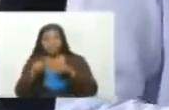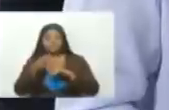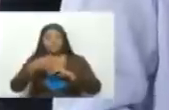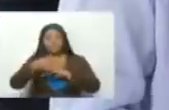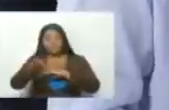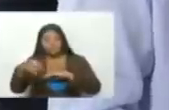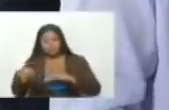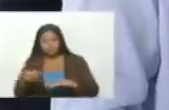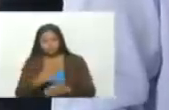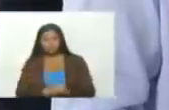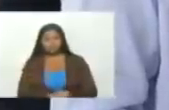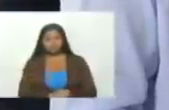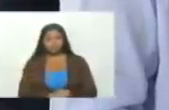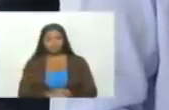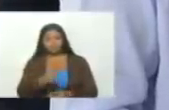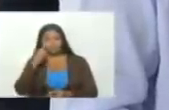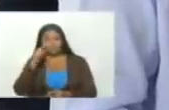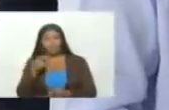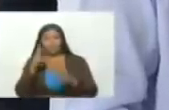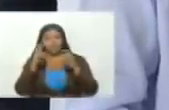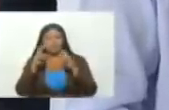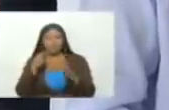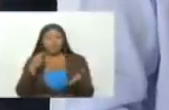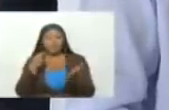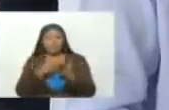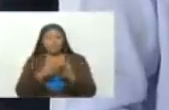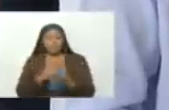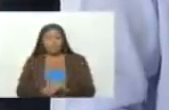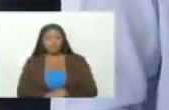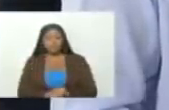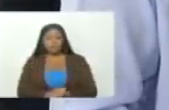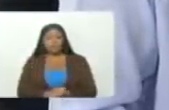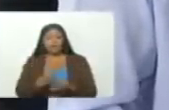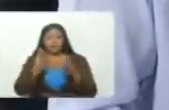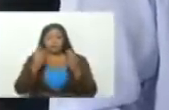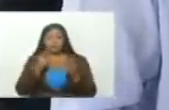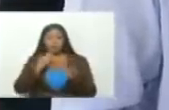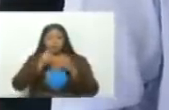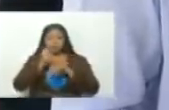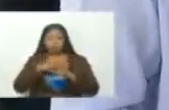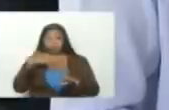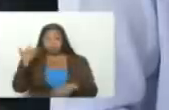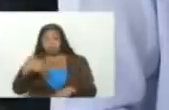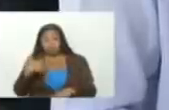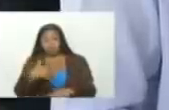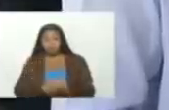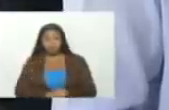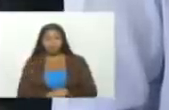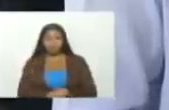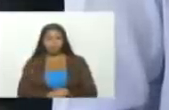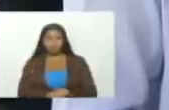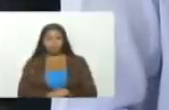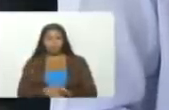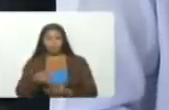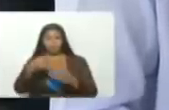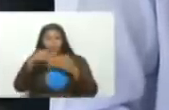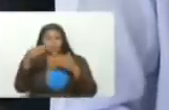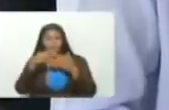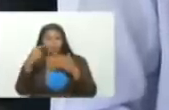relación a este nuevo impuesto, a las grandes transferencias, a grandes transacciones en